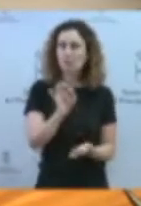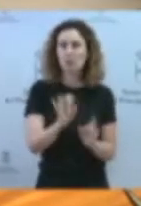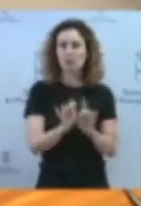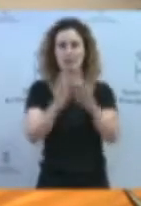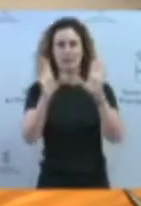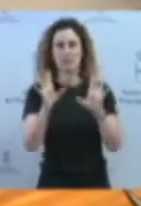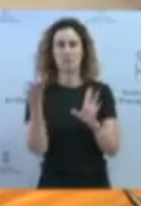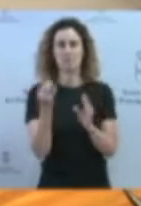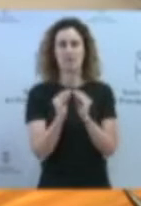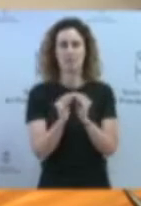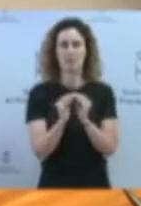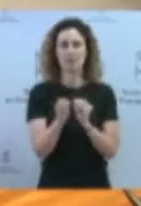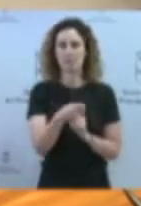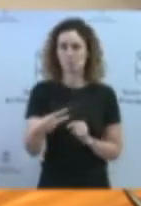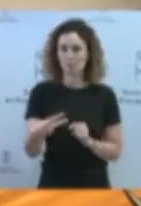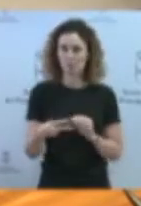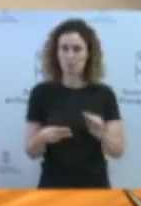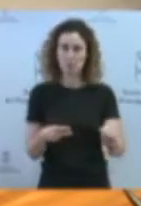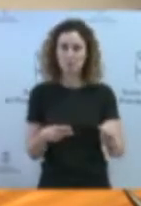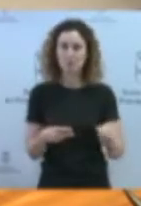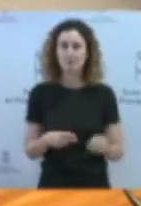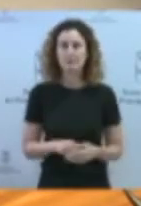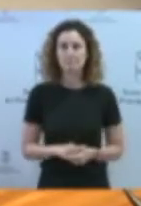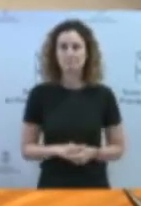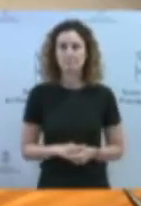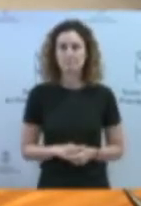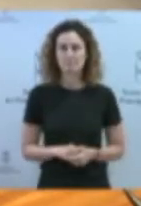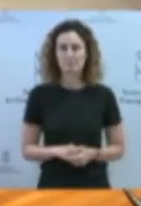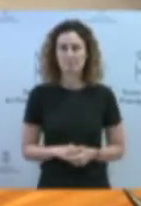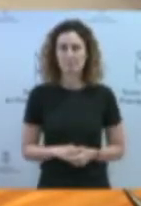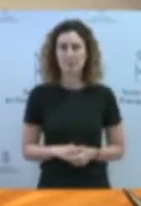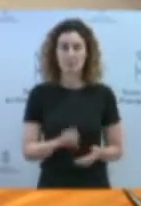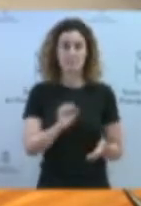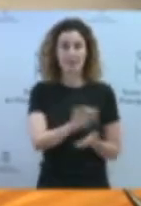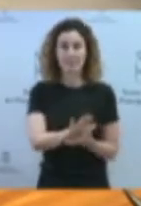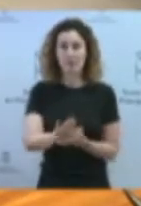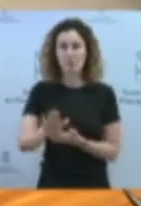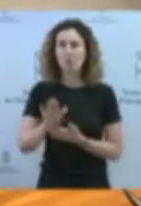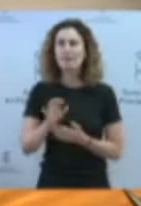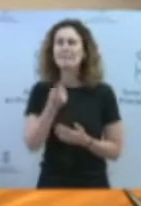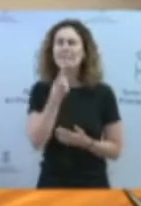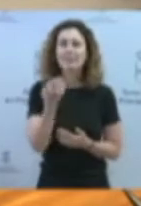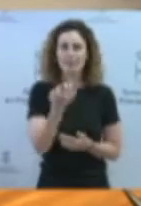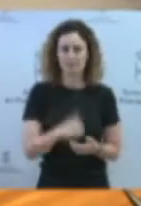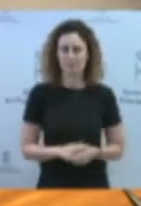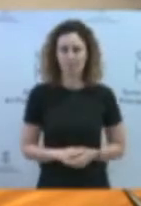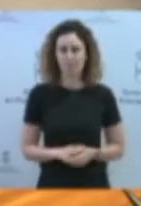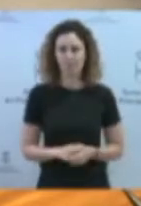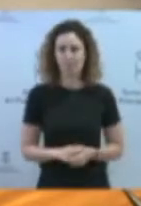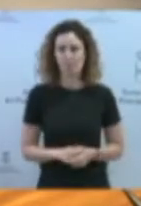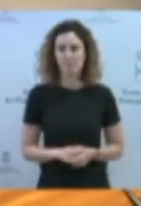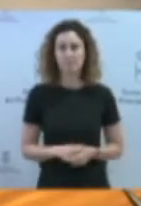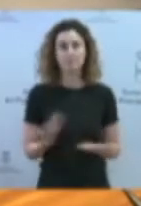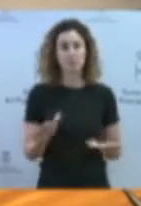se les envió un boletín en el que se les decía lo siguiente, que con carácter general todos los centros no